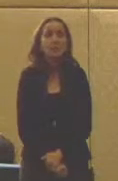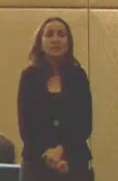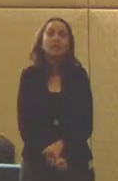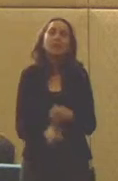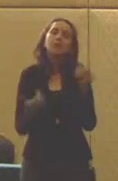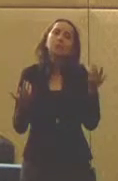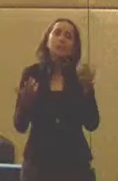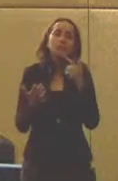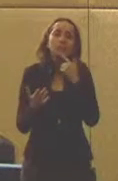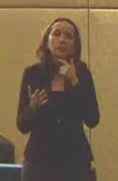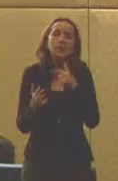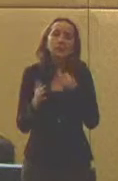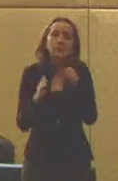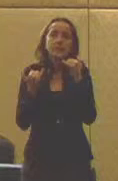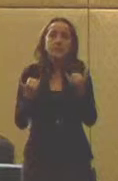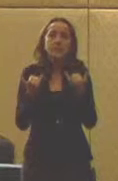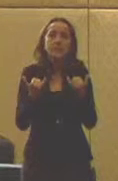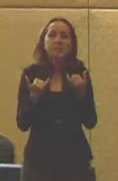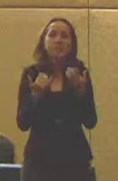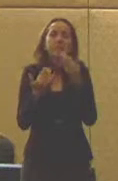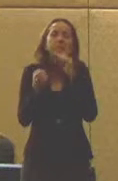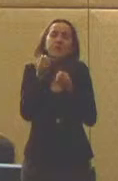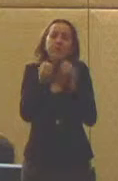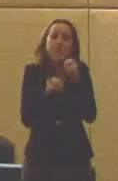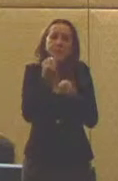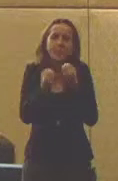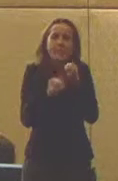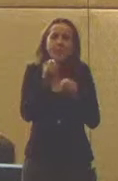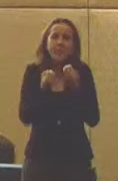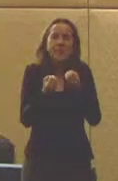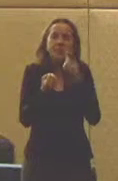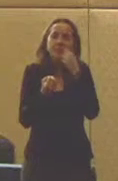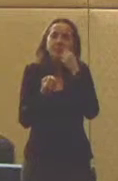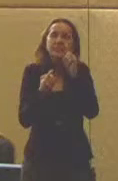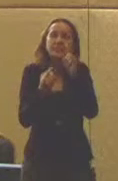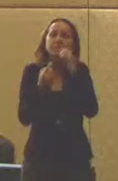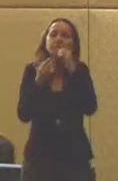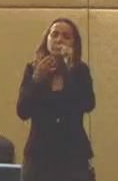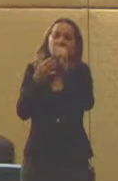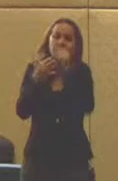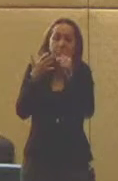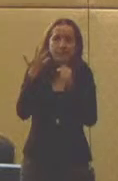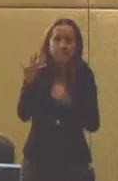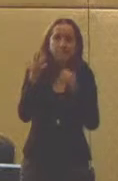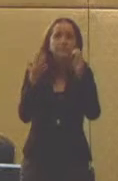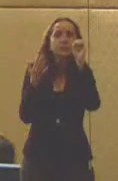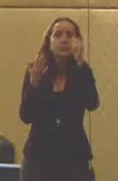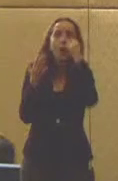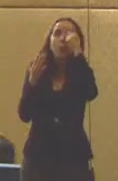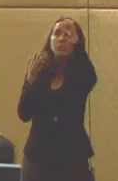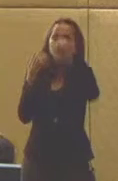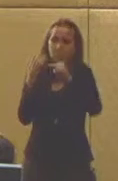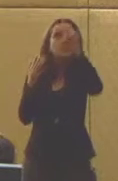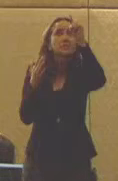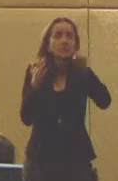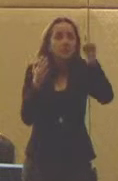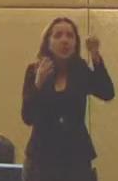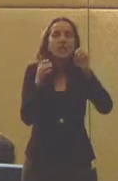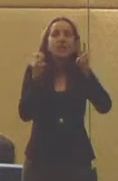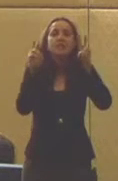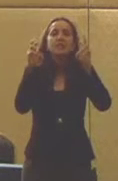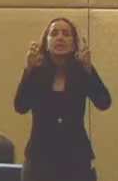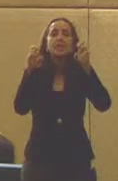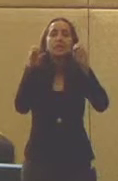Básicamente, lo que vamos a utilizar para este estudio es algunos indicadores de índice de gobernabilidad y políticas públicas. Este es un